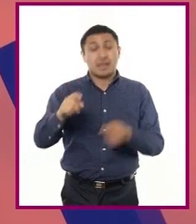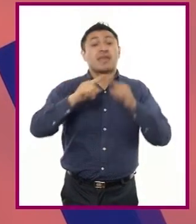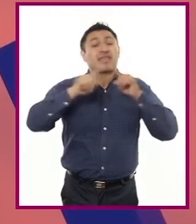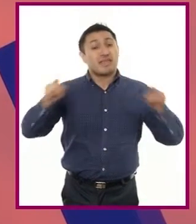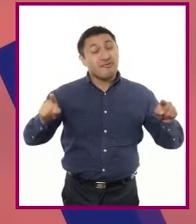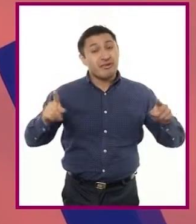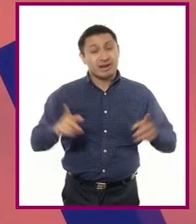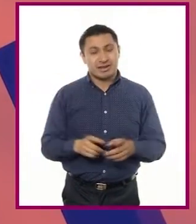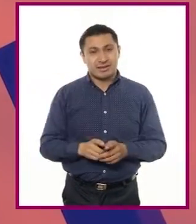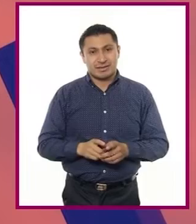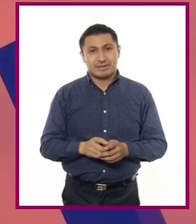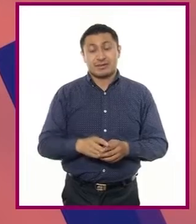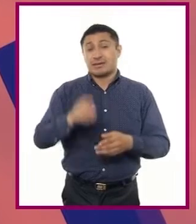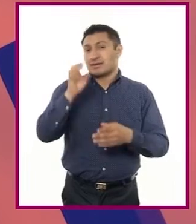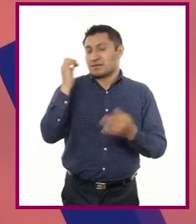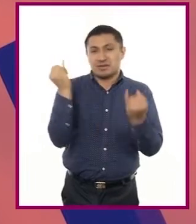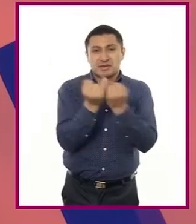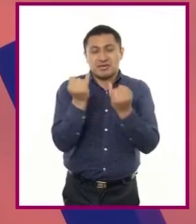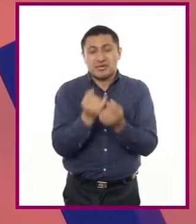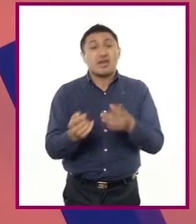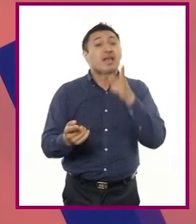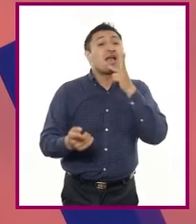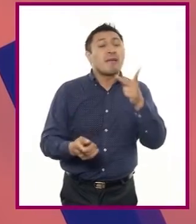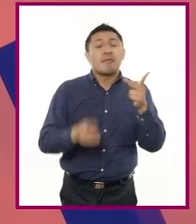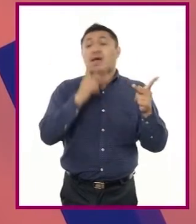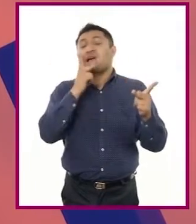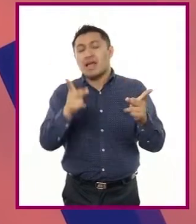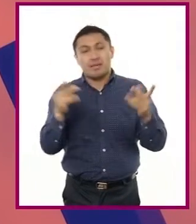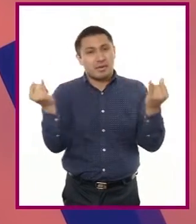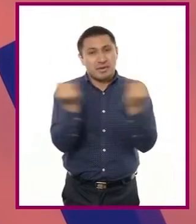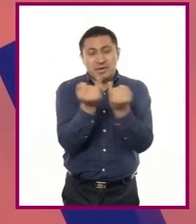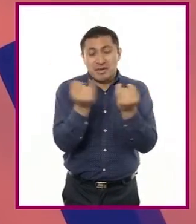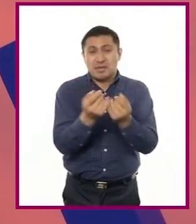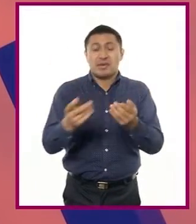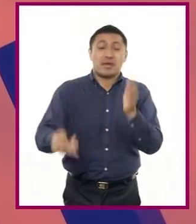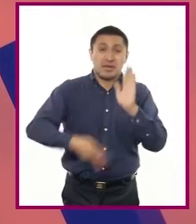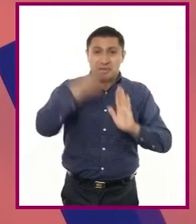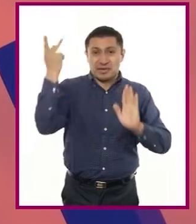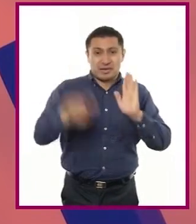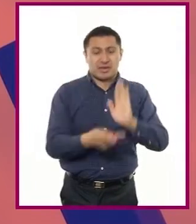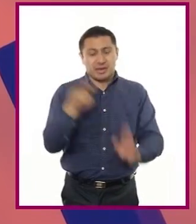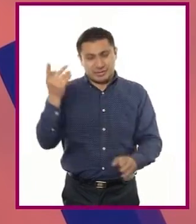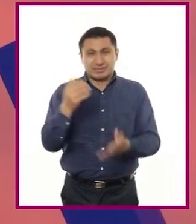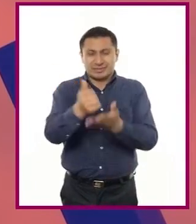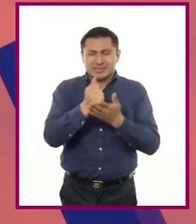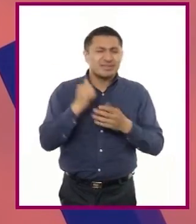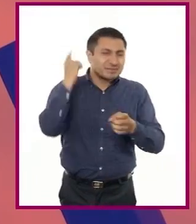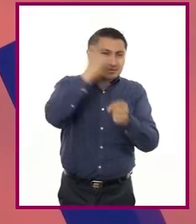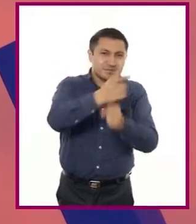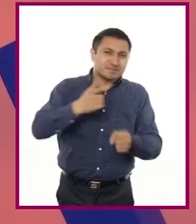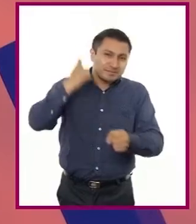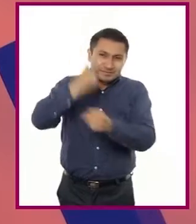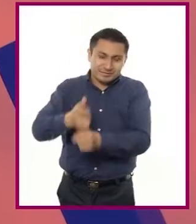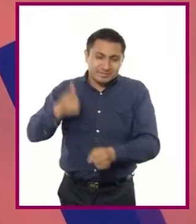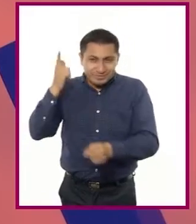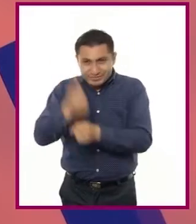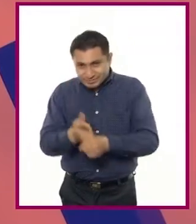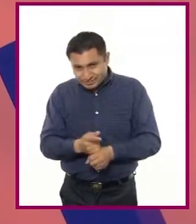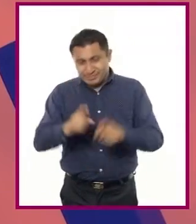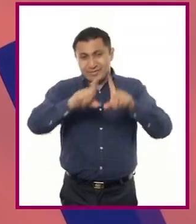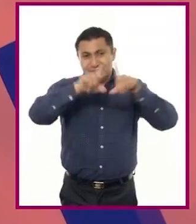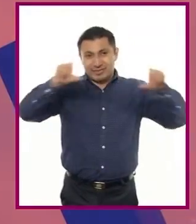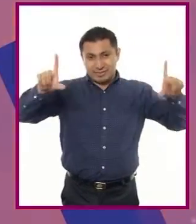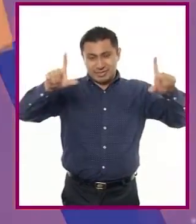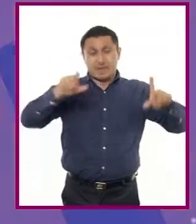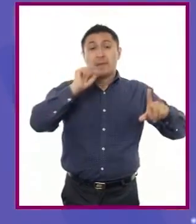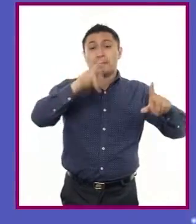es común que una palabra se repita. ¿Nos ayudan a encontrar estos casos en las viñetas del siguiente fragmento de